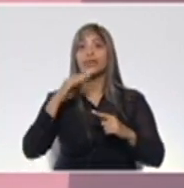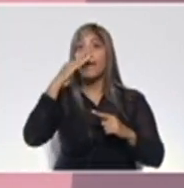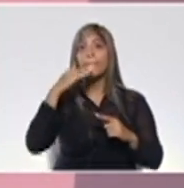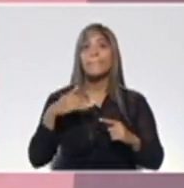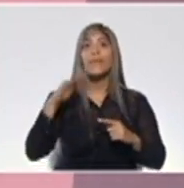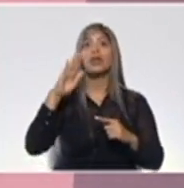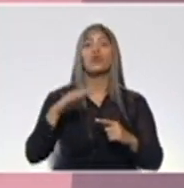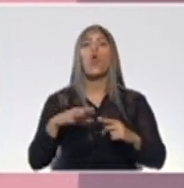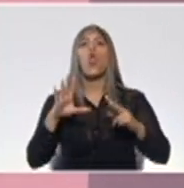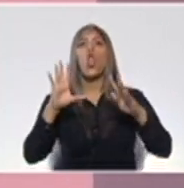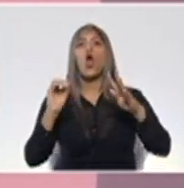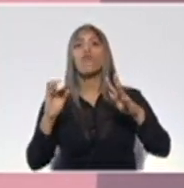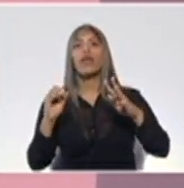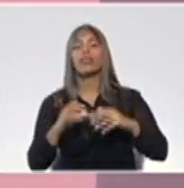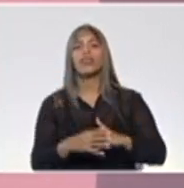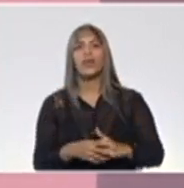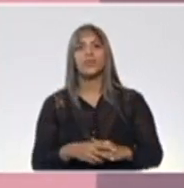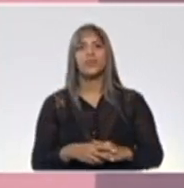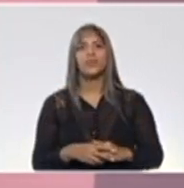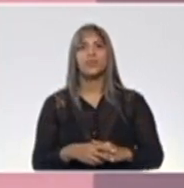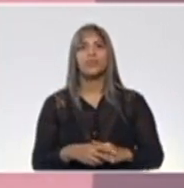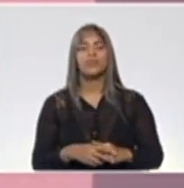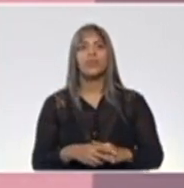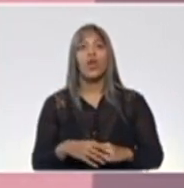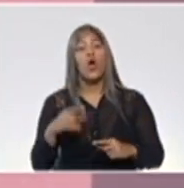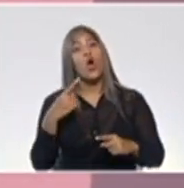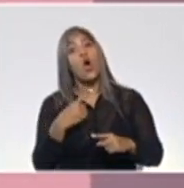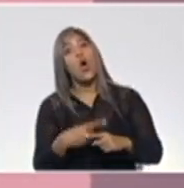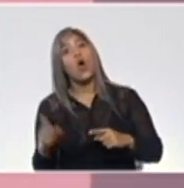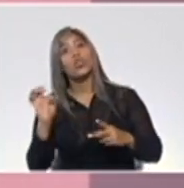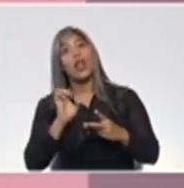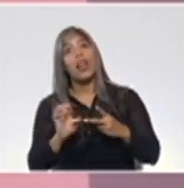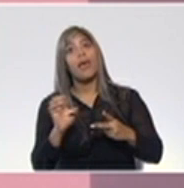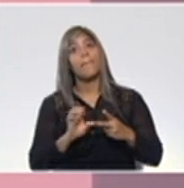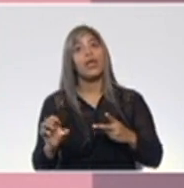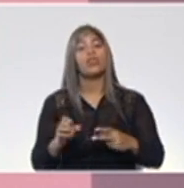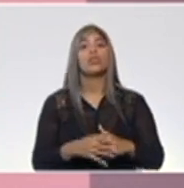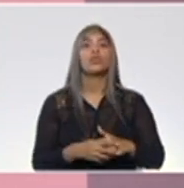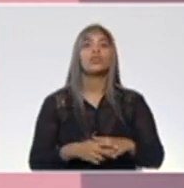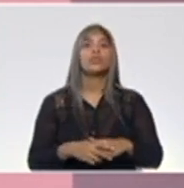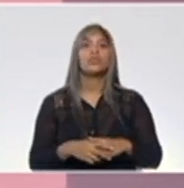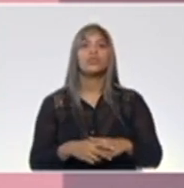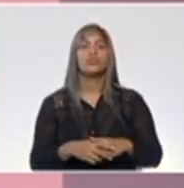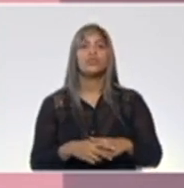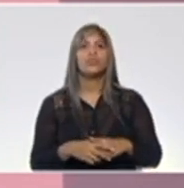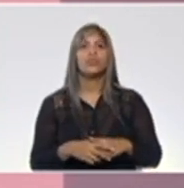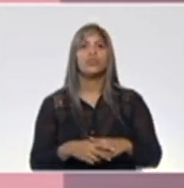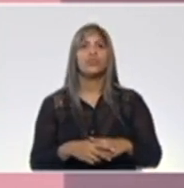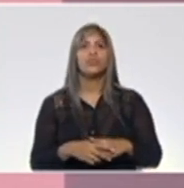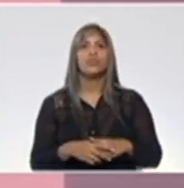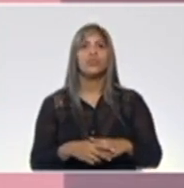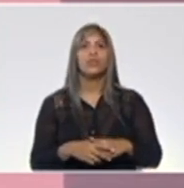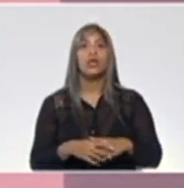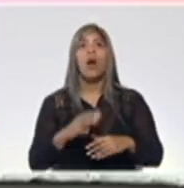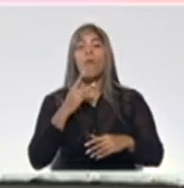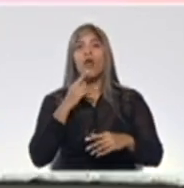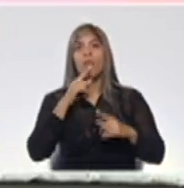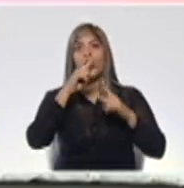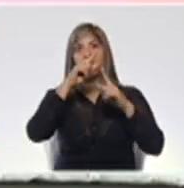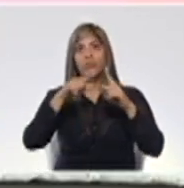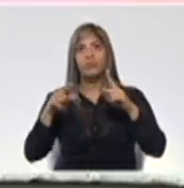grados. Otro de los elementos que podemos estudiar del rombo son las